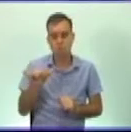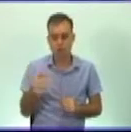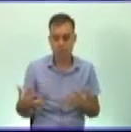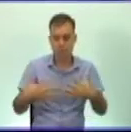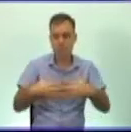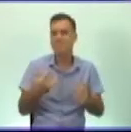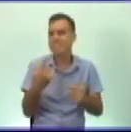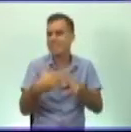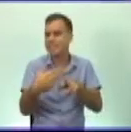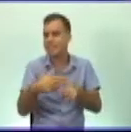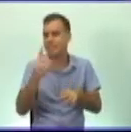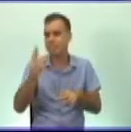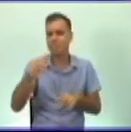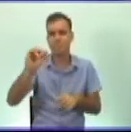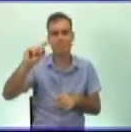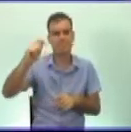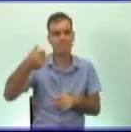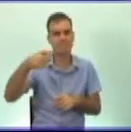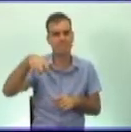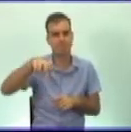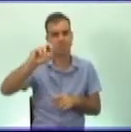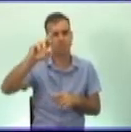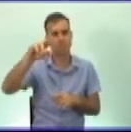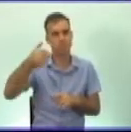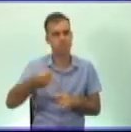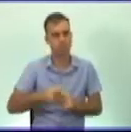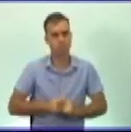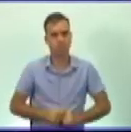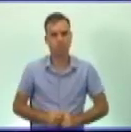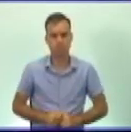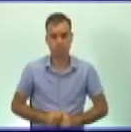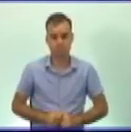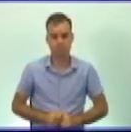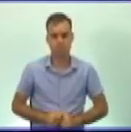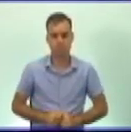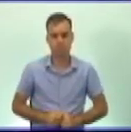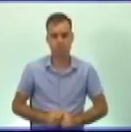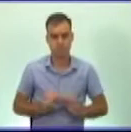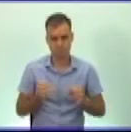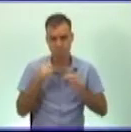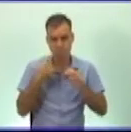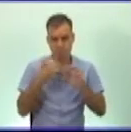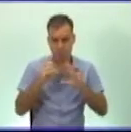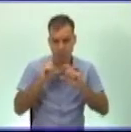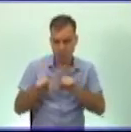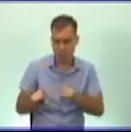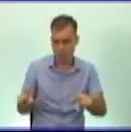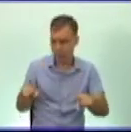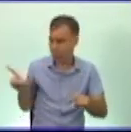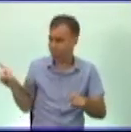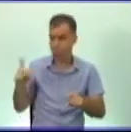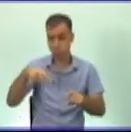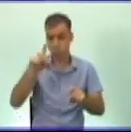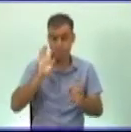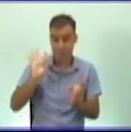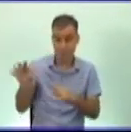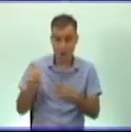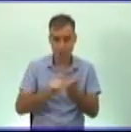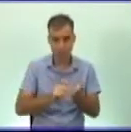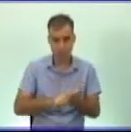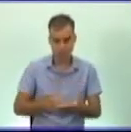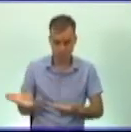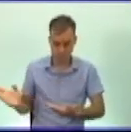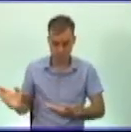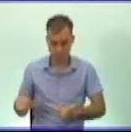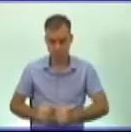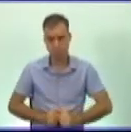pitagórica. Generatriz al cuadrado va a ser igual a la altura del cuadrado más el radio al cuadrado. Un breve tiempo para que puedan copiar esas fórmulas